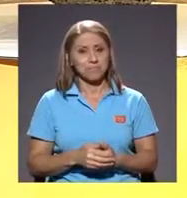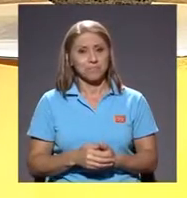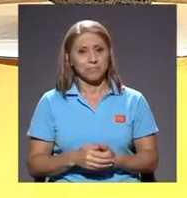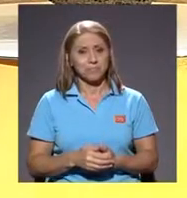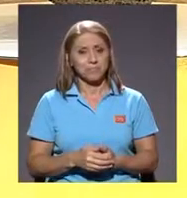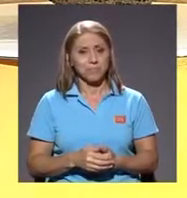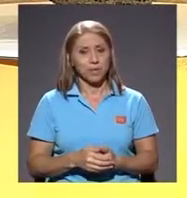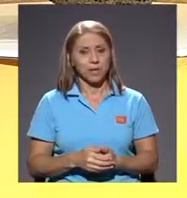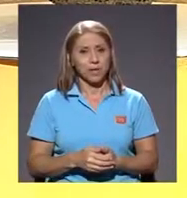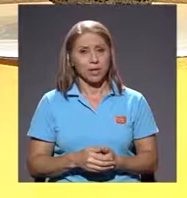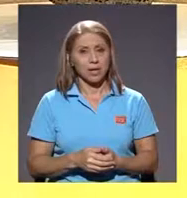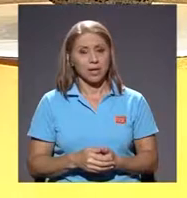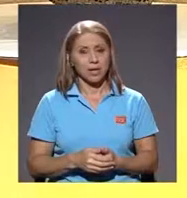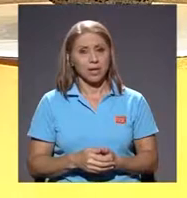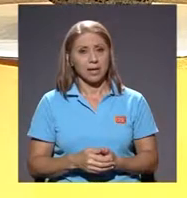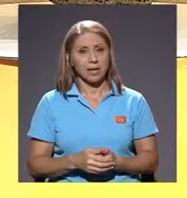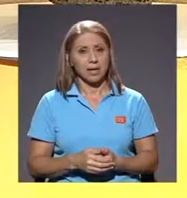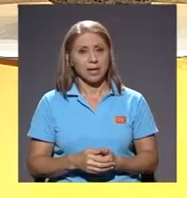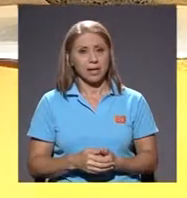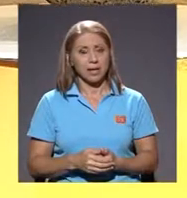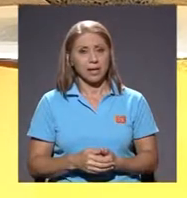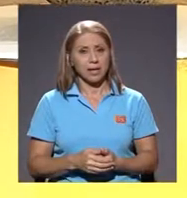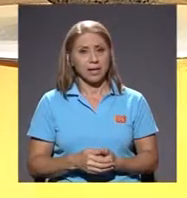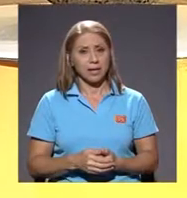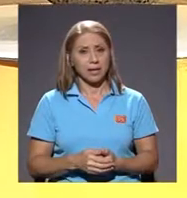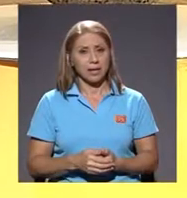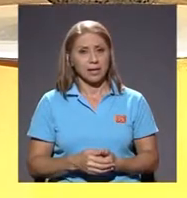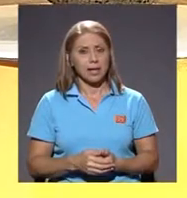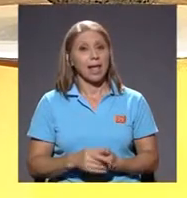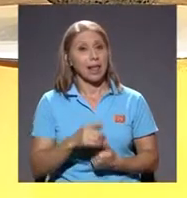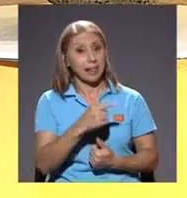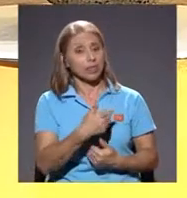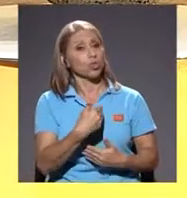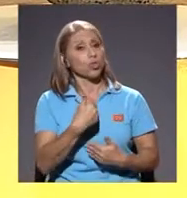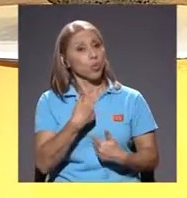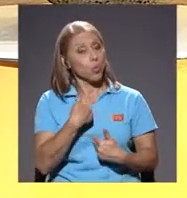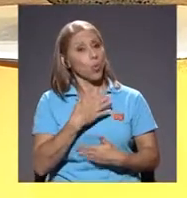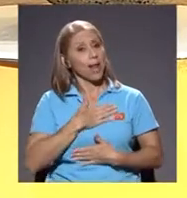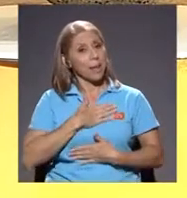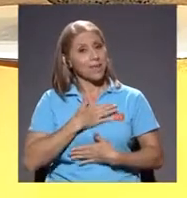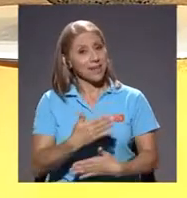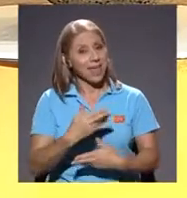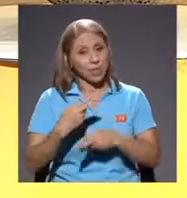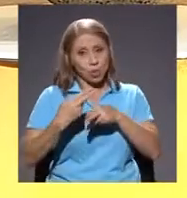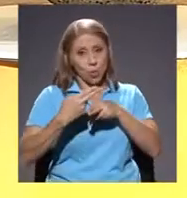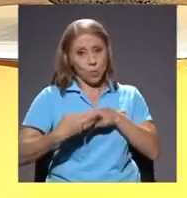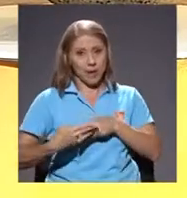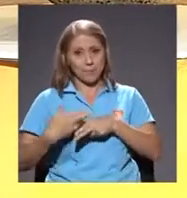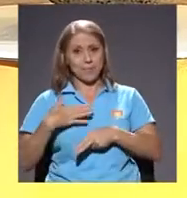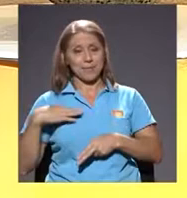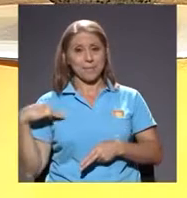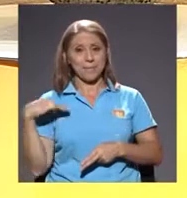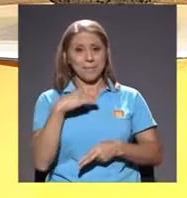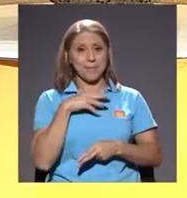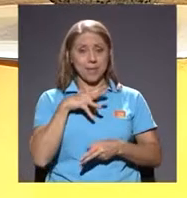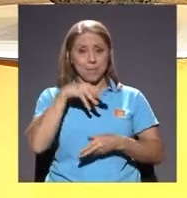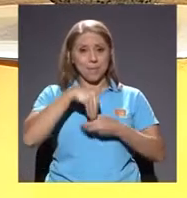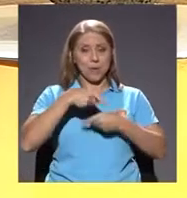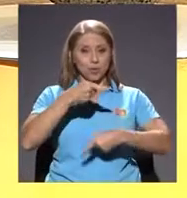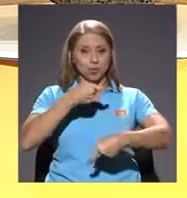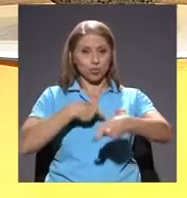tuvo la y amabilidad de nombrarme miembro suplente de la